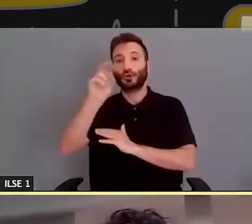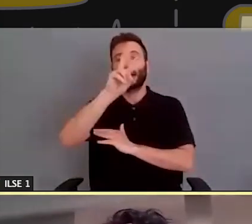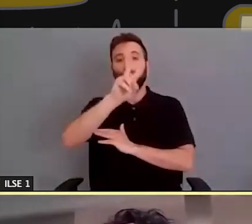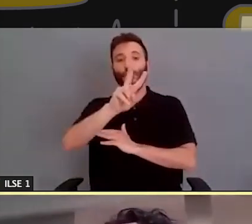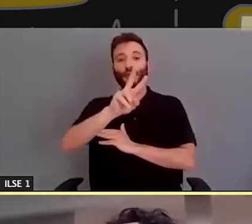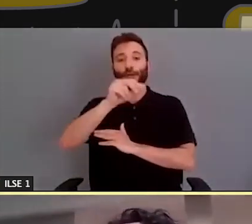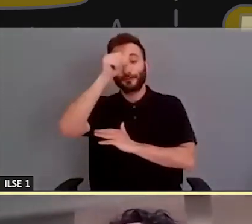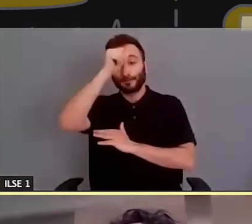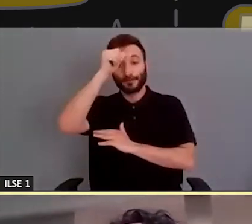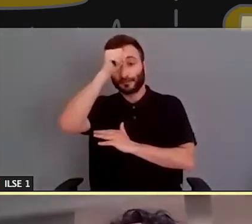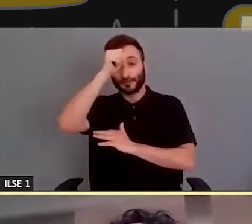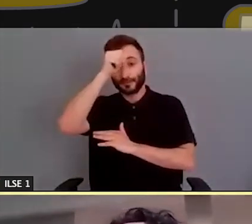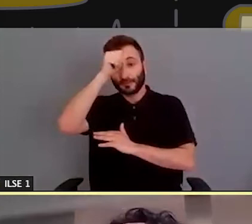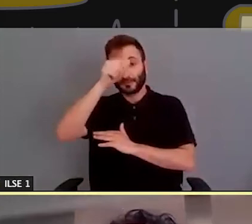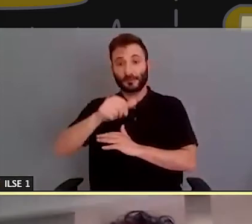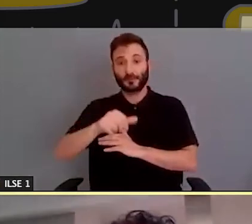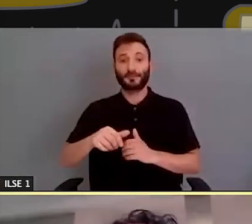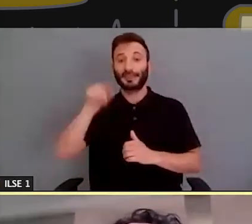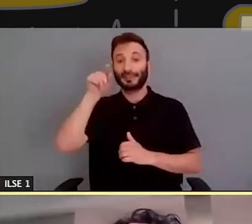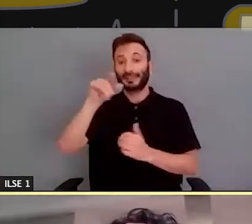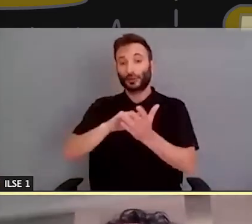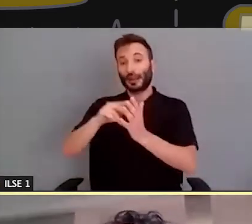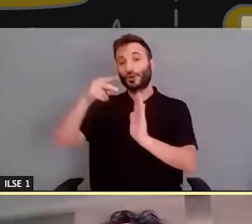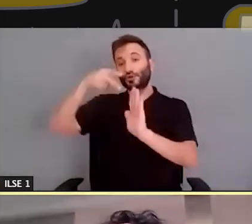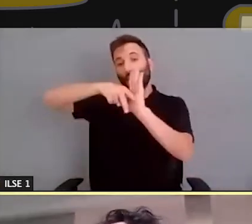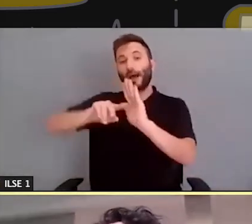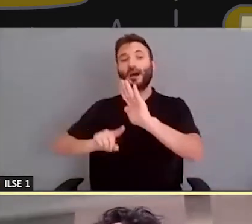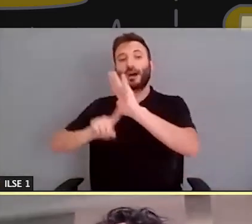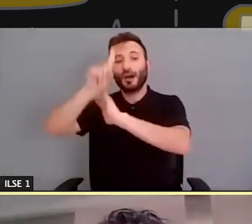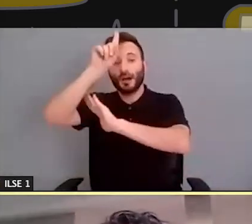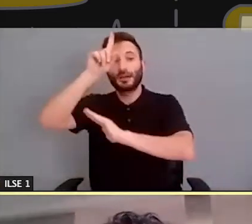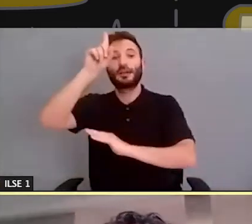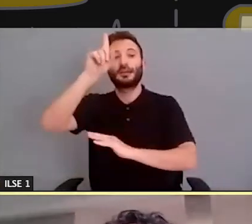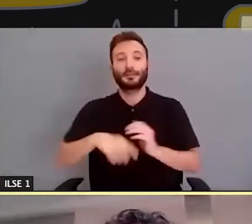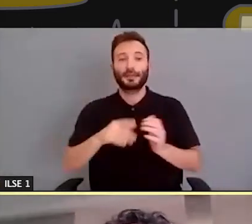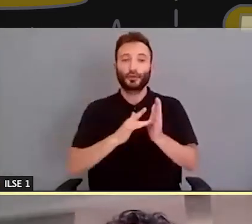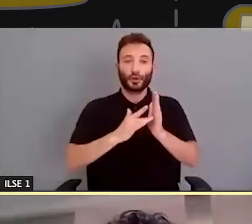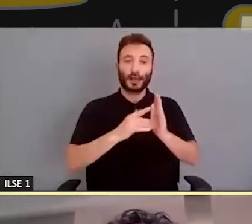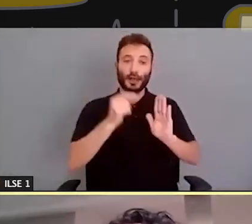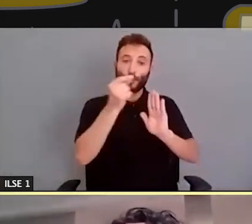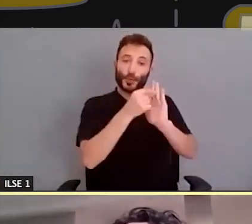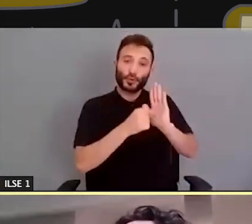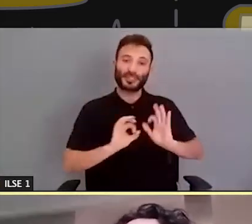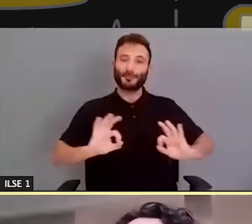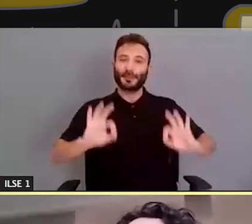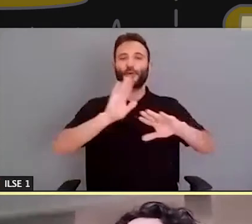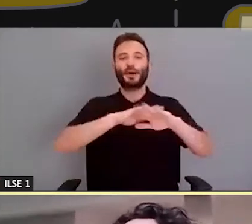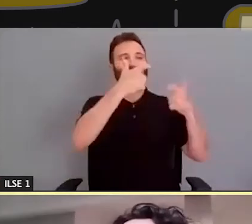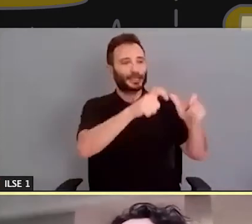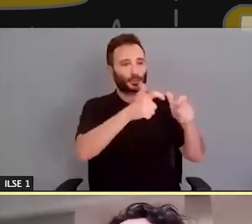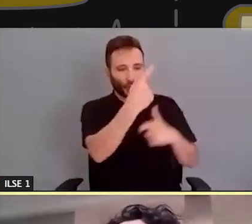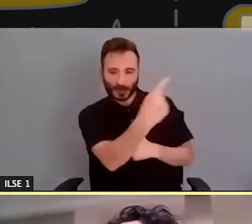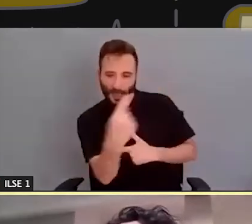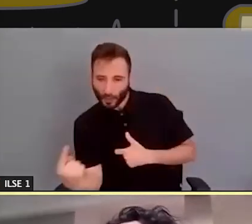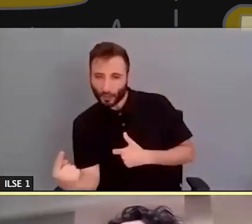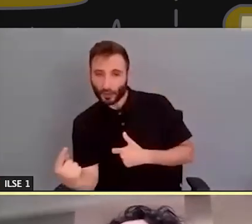estaba en desarrollo, y luego tenemos un gran capítulo de requisitos específicos para distintos subsectores y lo completamos con unos